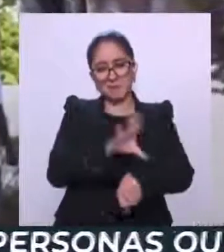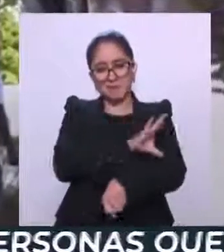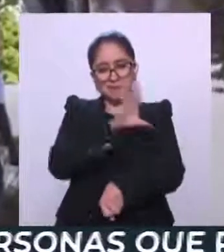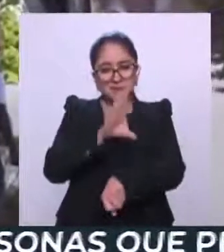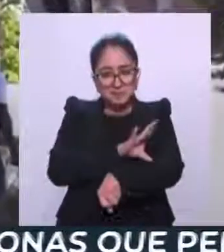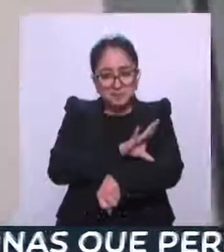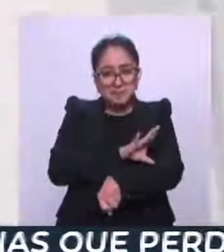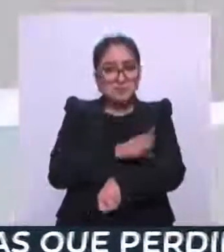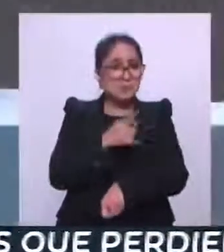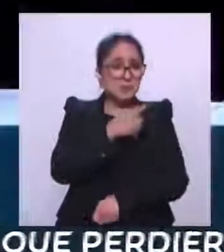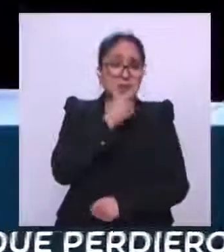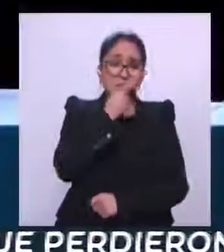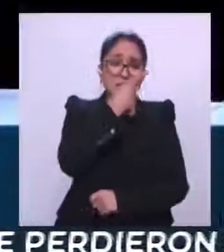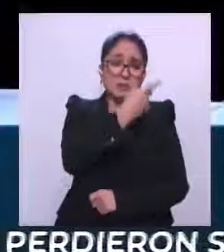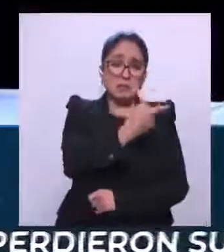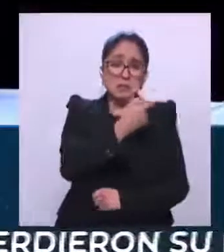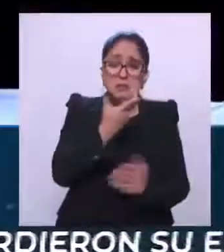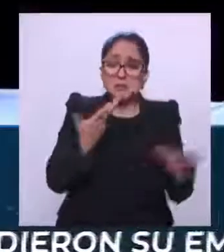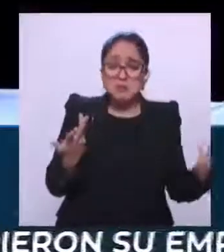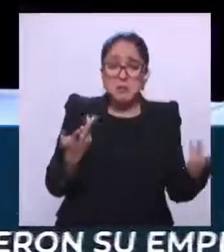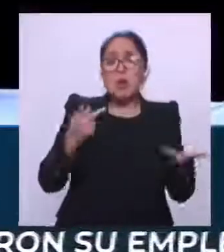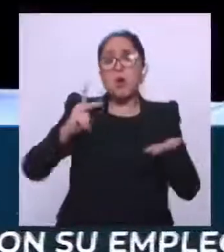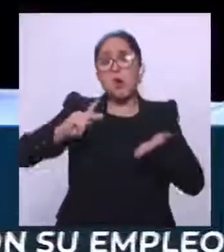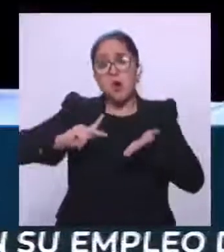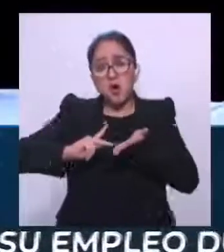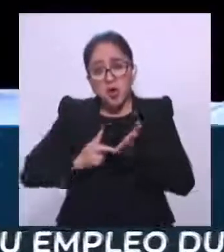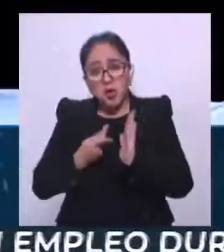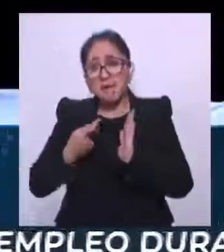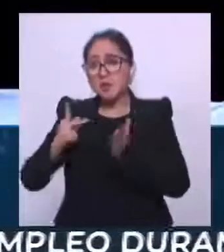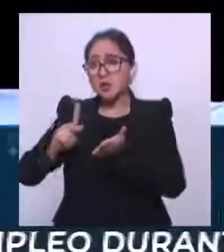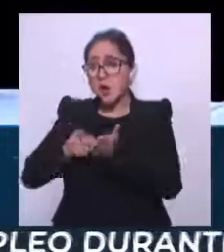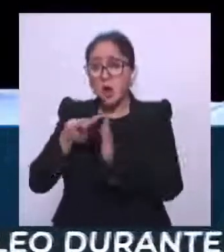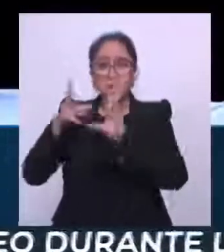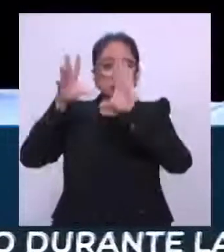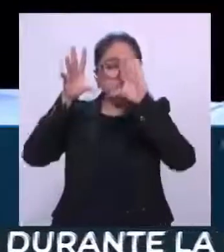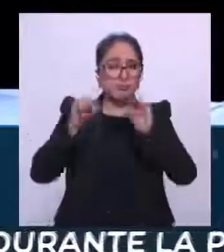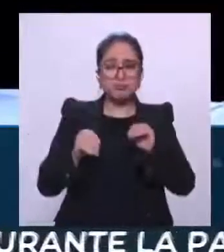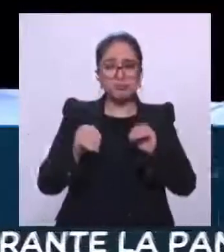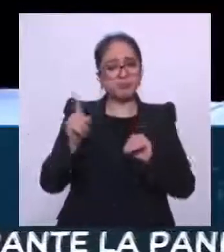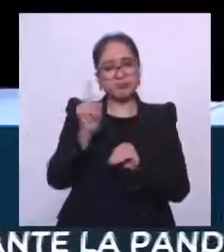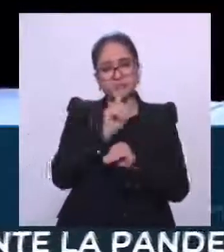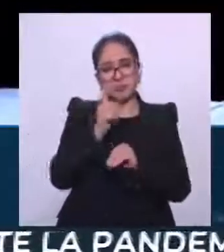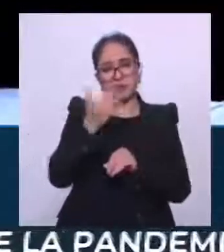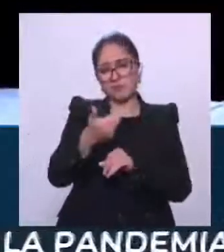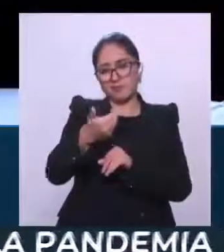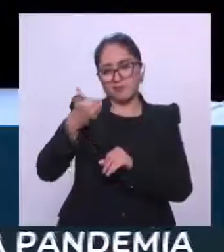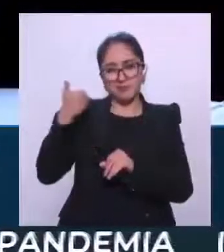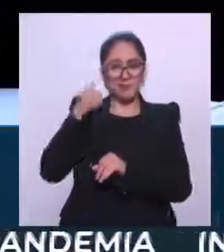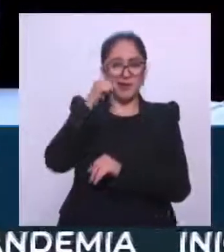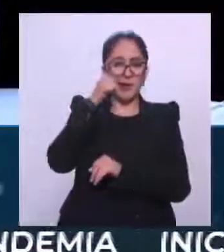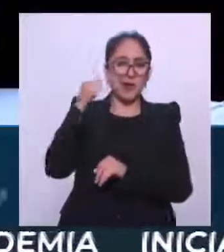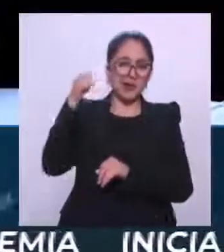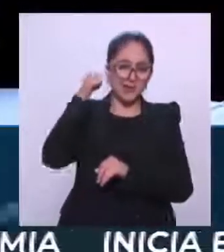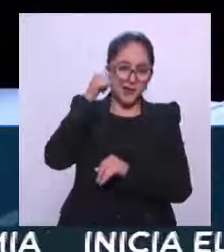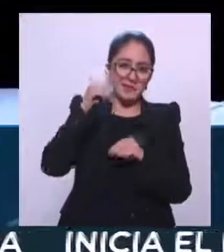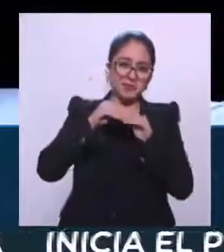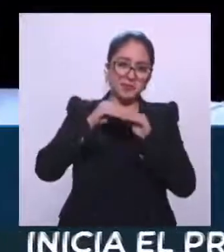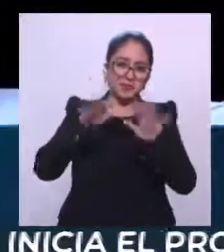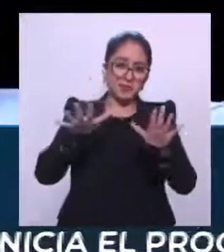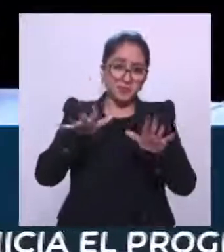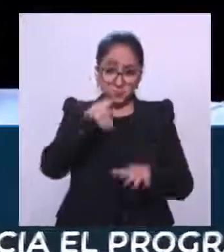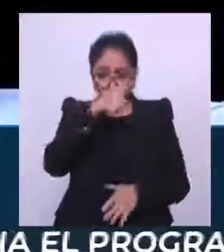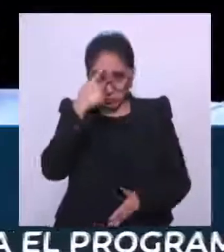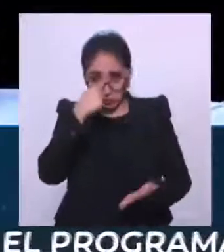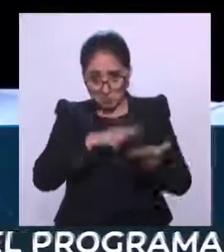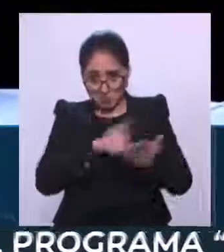Electricidad, pues dijo que no se volvería a repetir un apagón como el que tuvimos el día de ayer. ¿Usted lo ve así